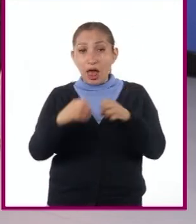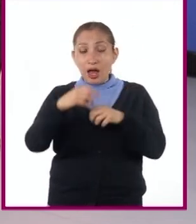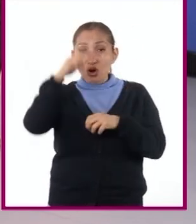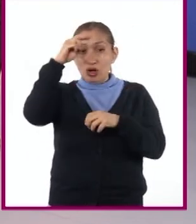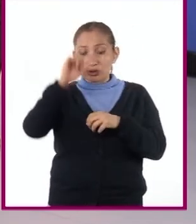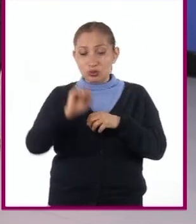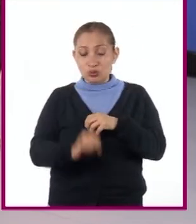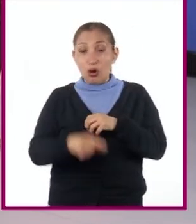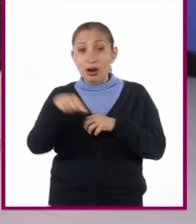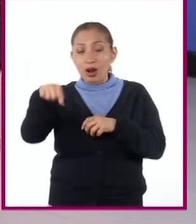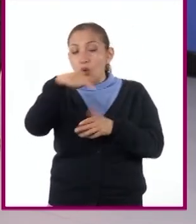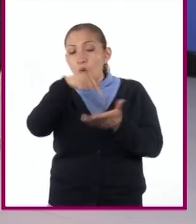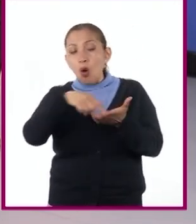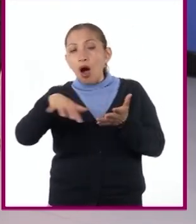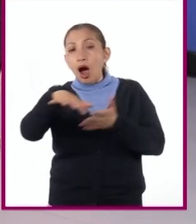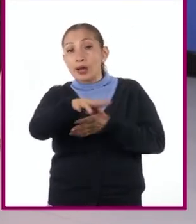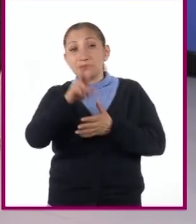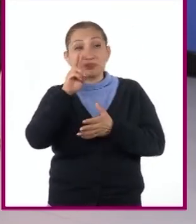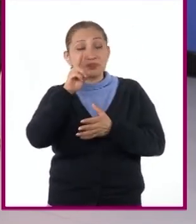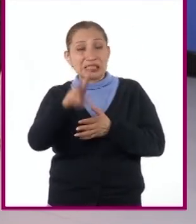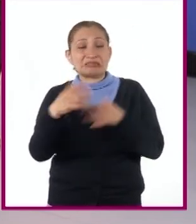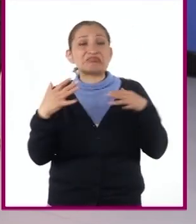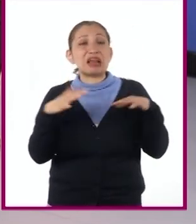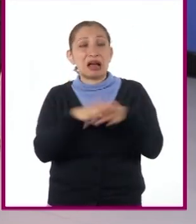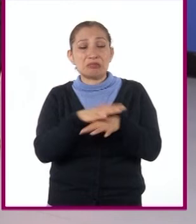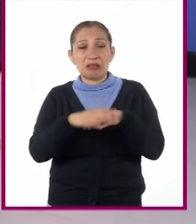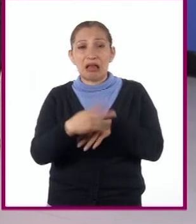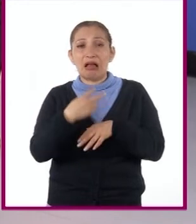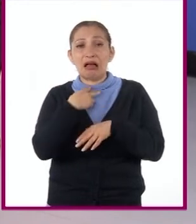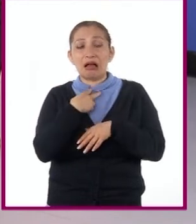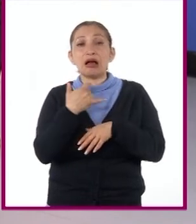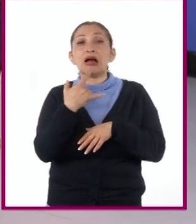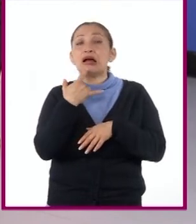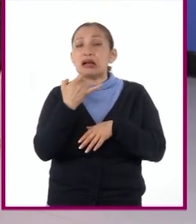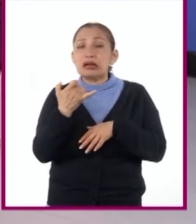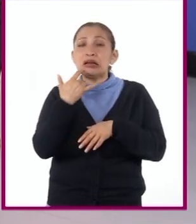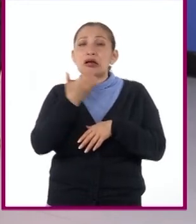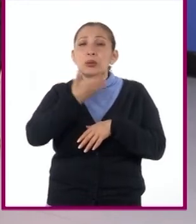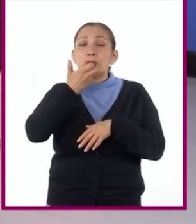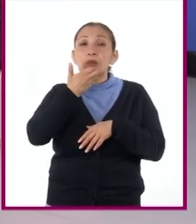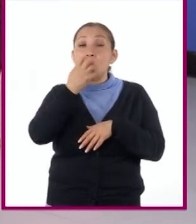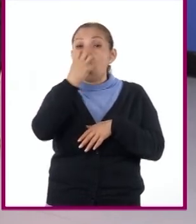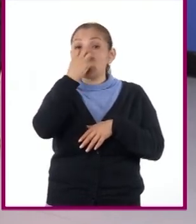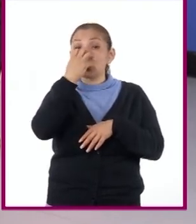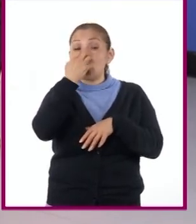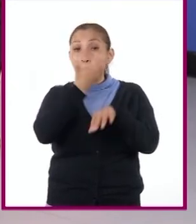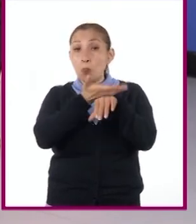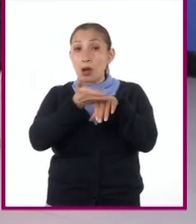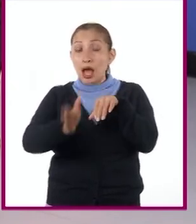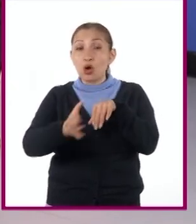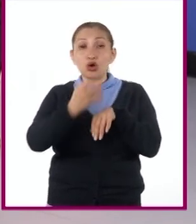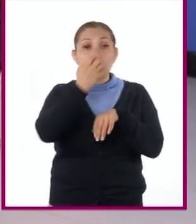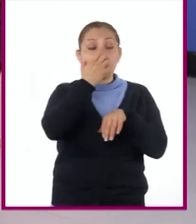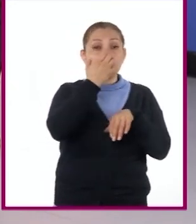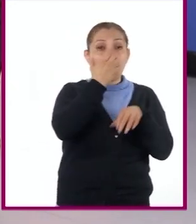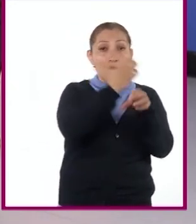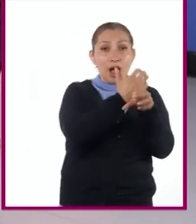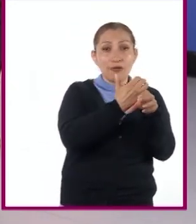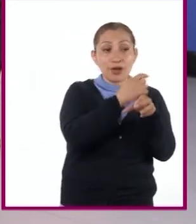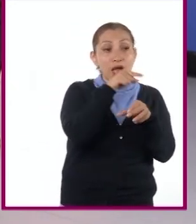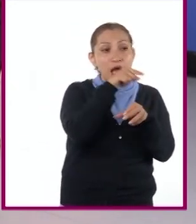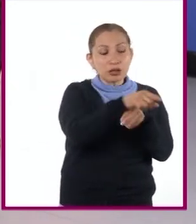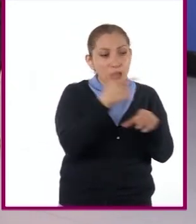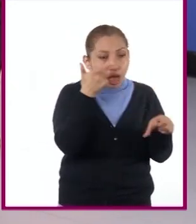los organismos de esta región están reaccionando a los cambios, tratando de adaptarse, como el oso polar y el oso pardo, de quienes se